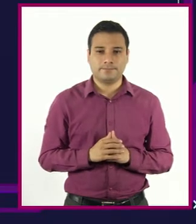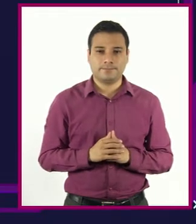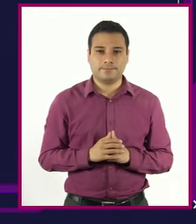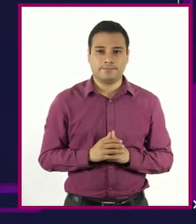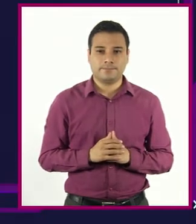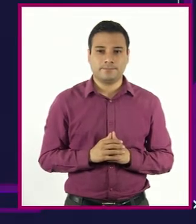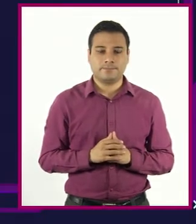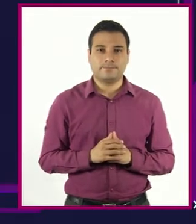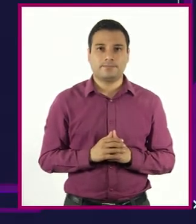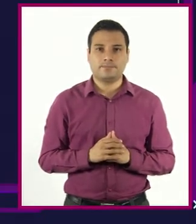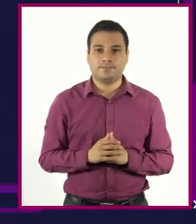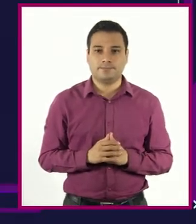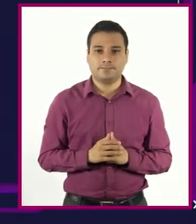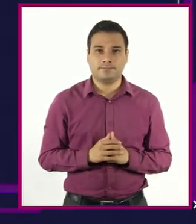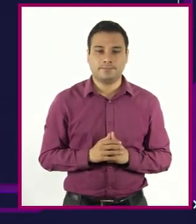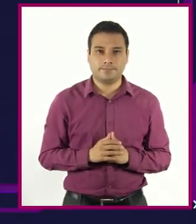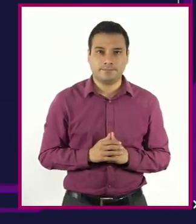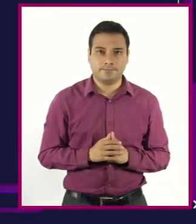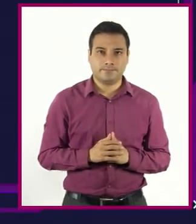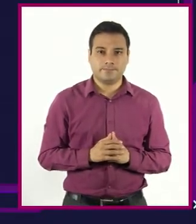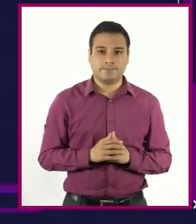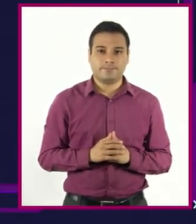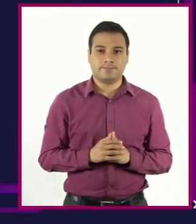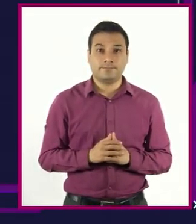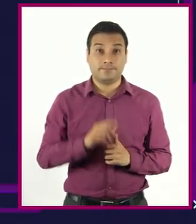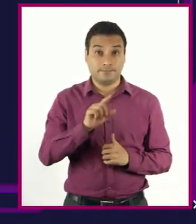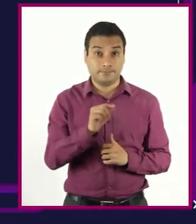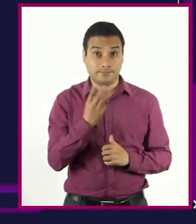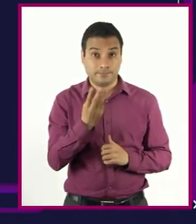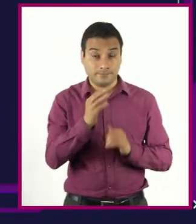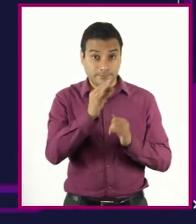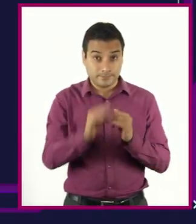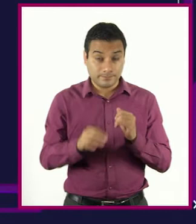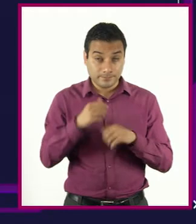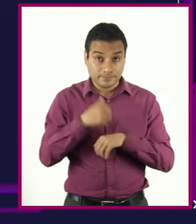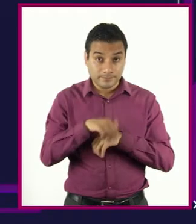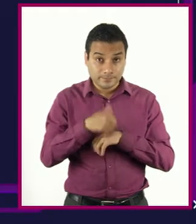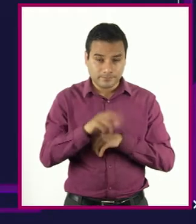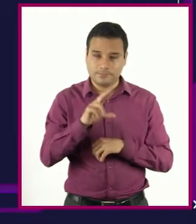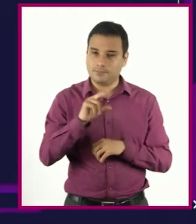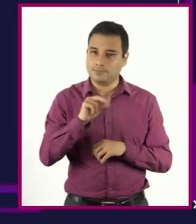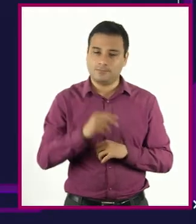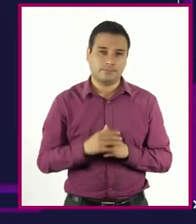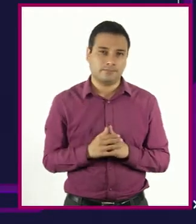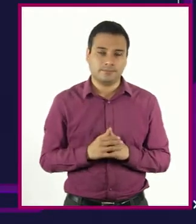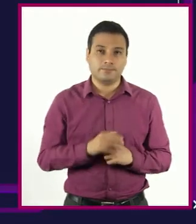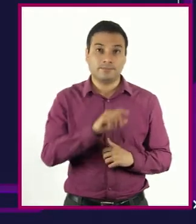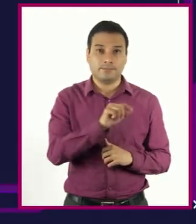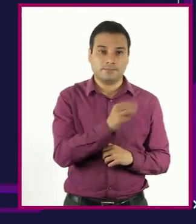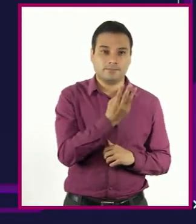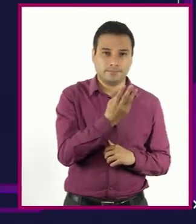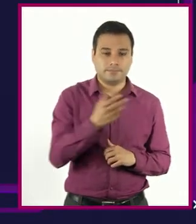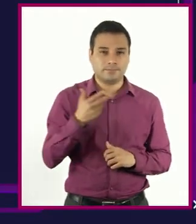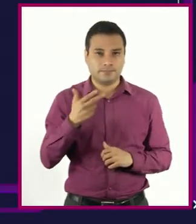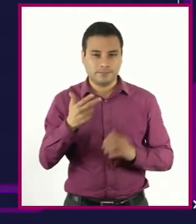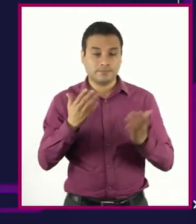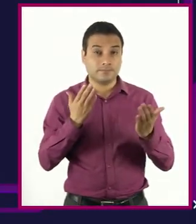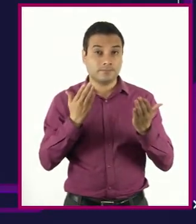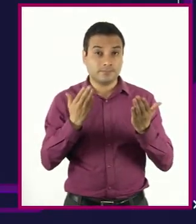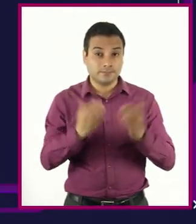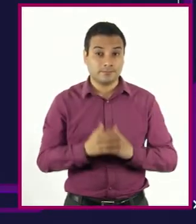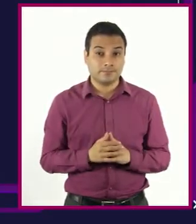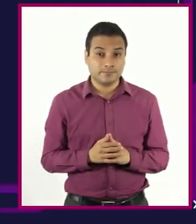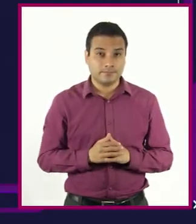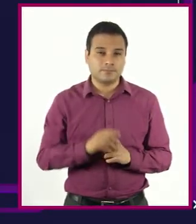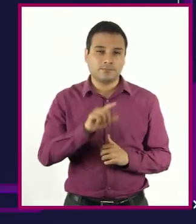número. Como este tampoco es el último número, se compara el 73 con 8.